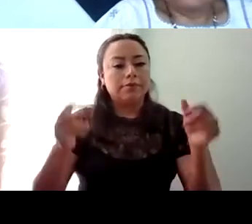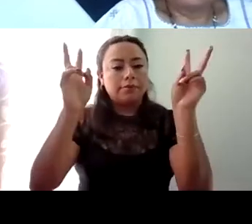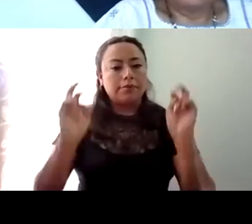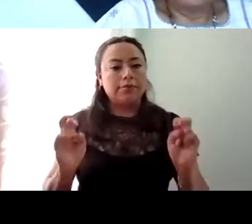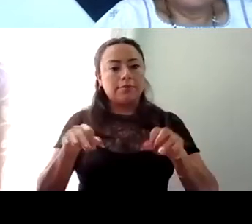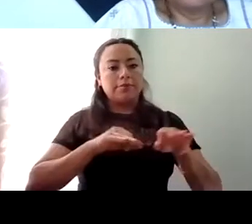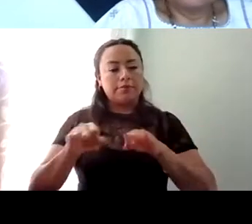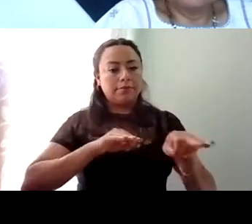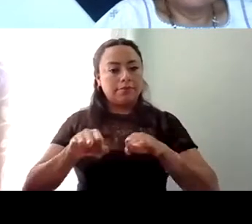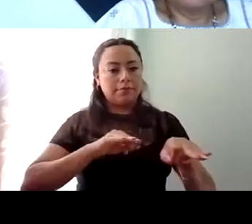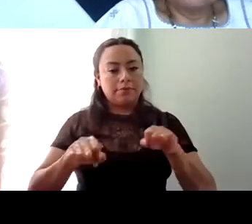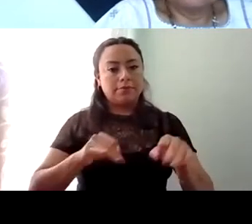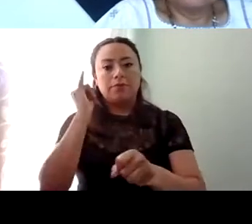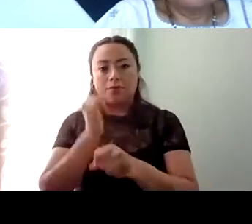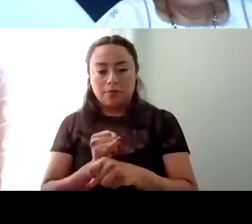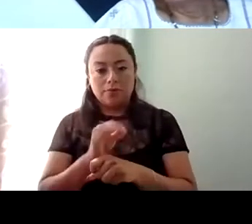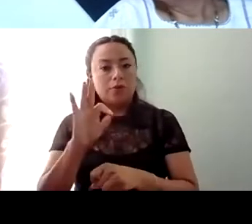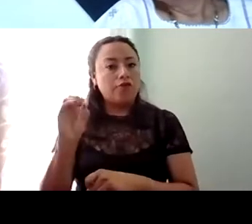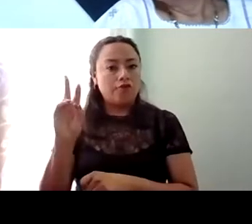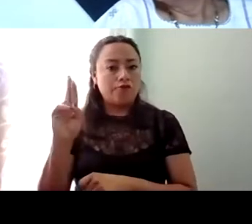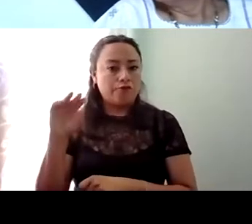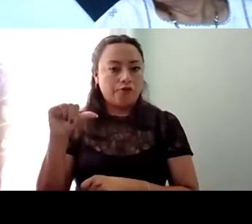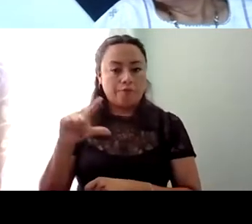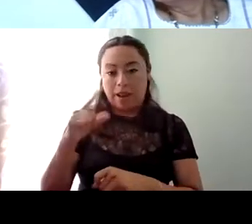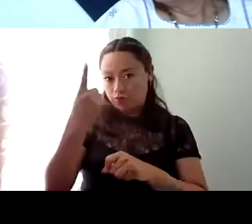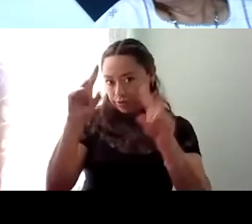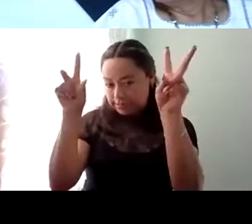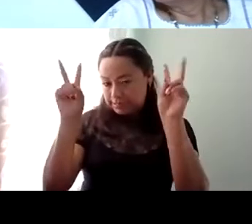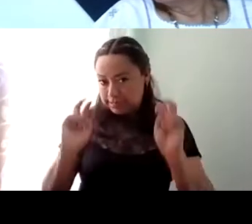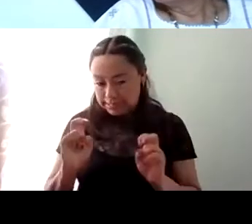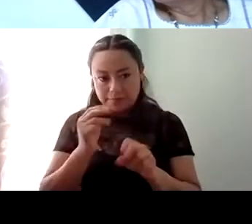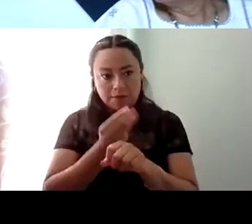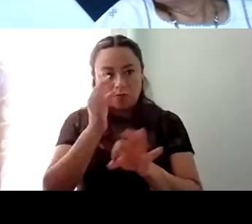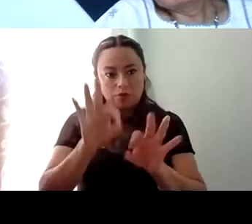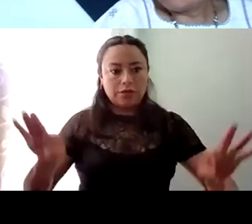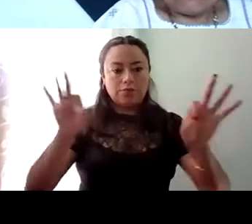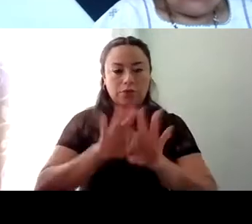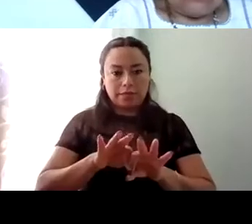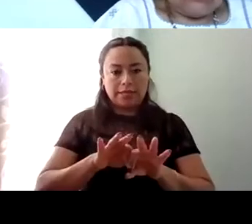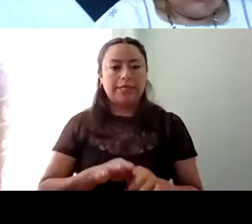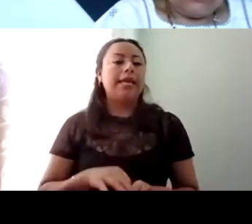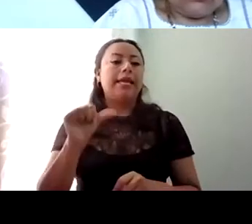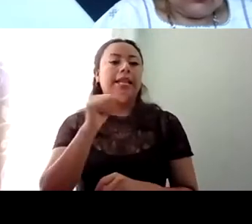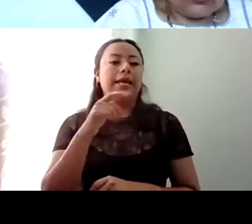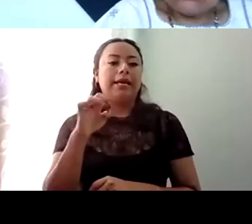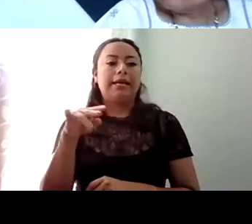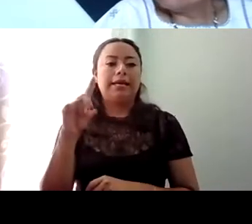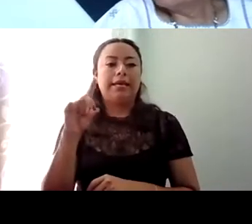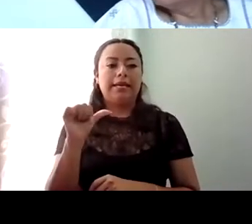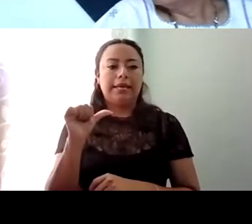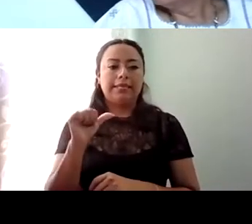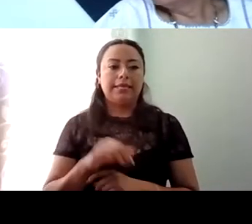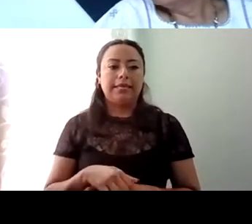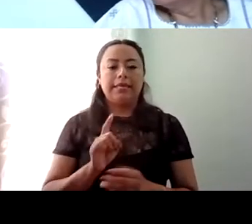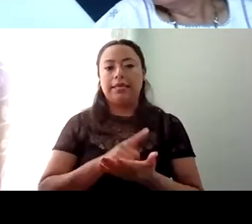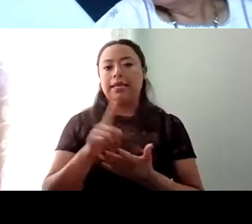un tema fundamental en la agenda de derechos humanos de la ciudad. Para contextualizarles,